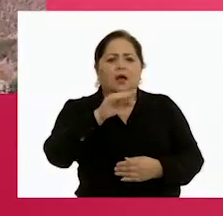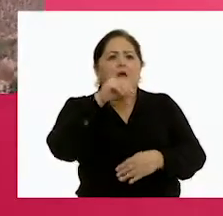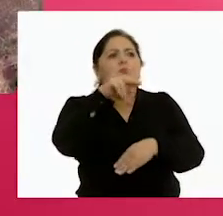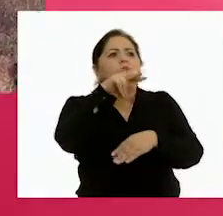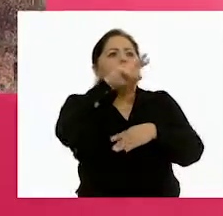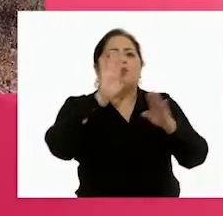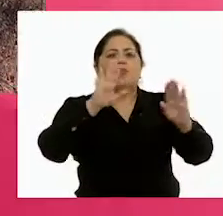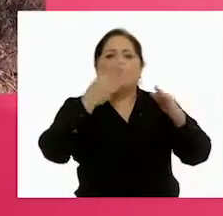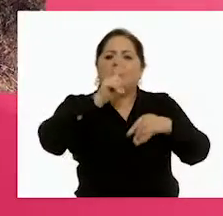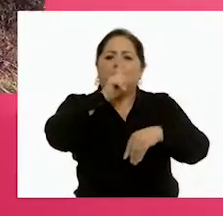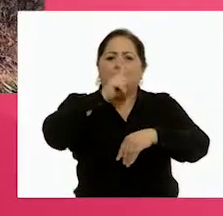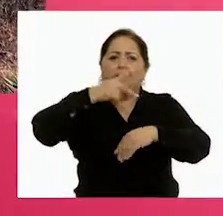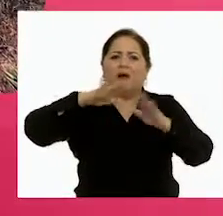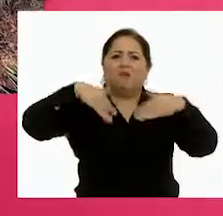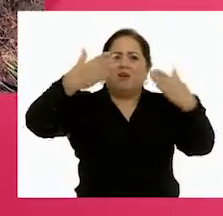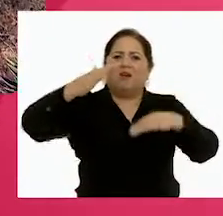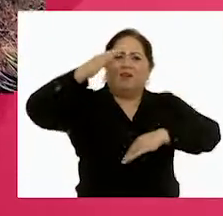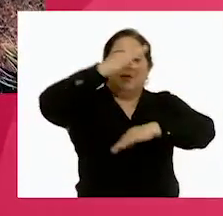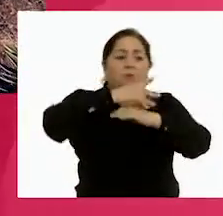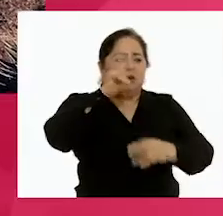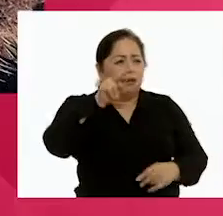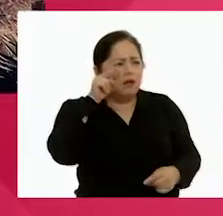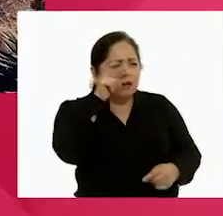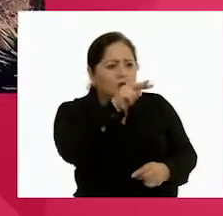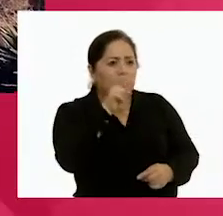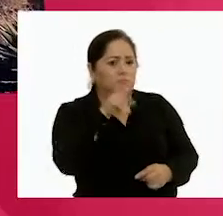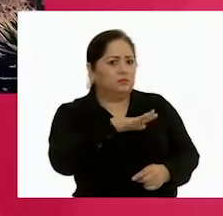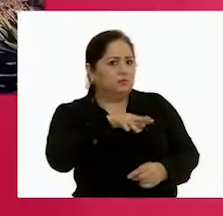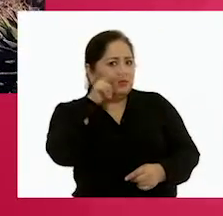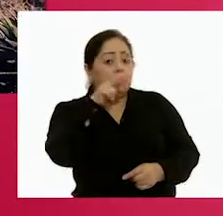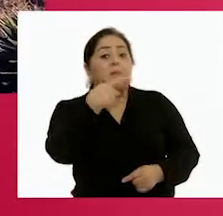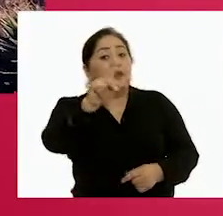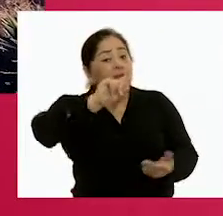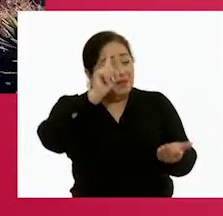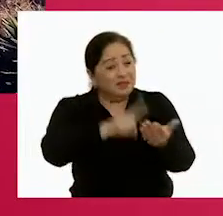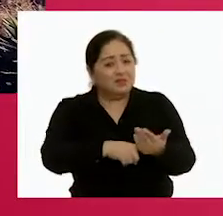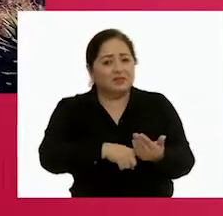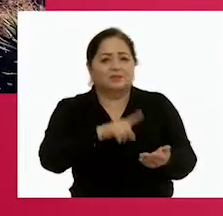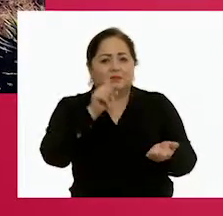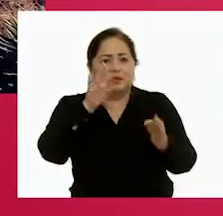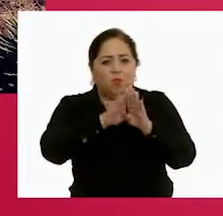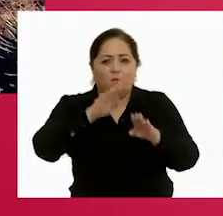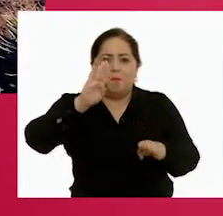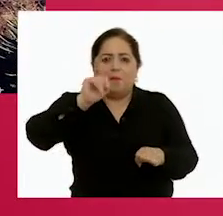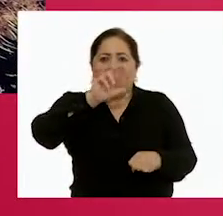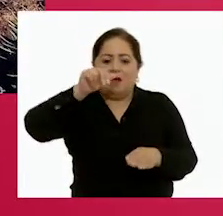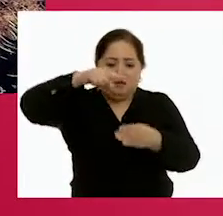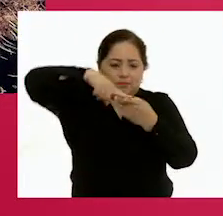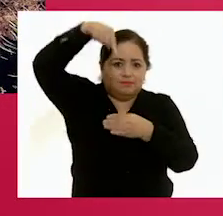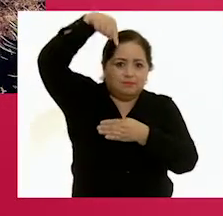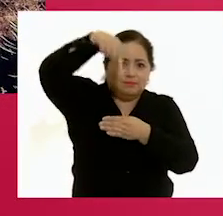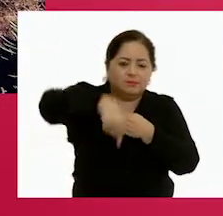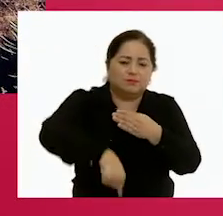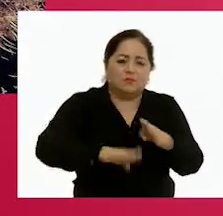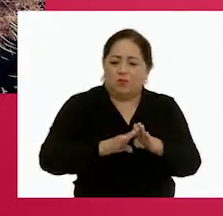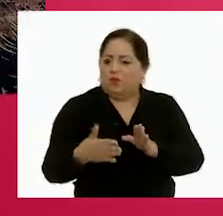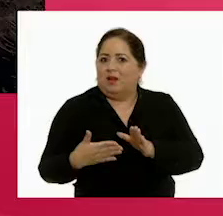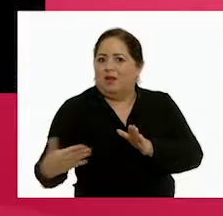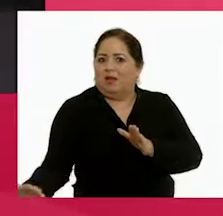aire. El efecto visual impacta, y aún más la profunda barranca que se localiza a un